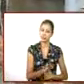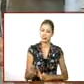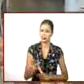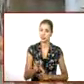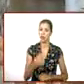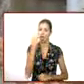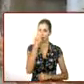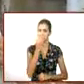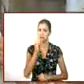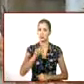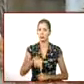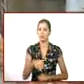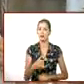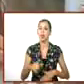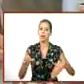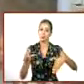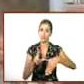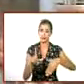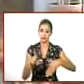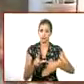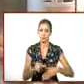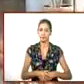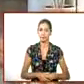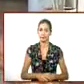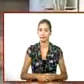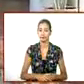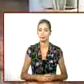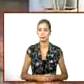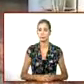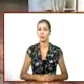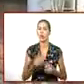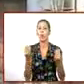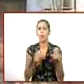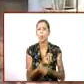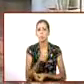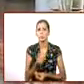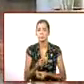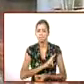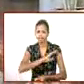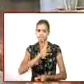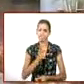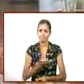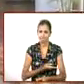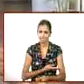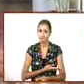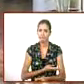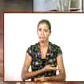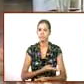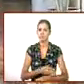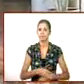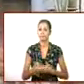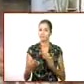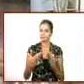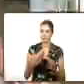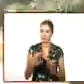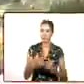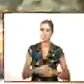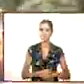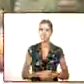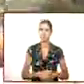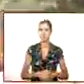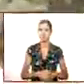de África y de América del Sur, y cómo reforzar las relaciones en ese